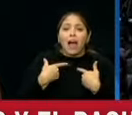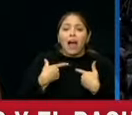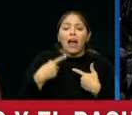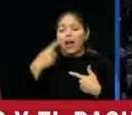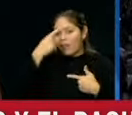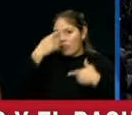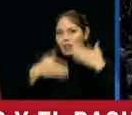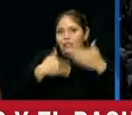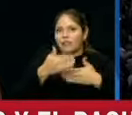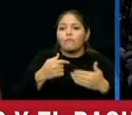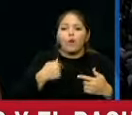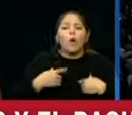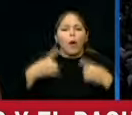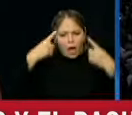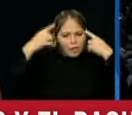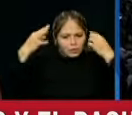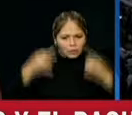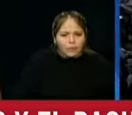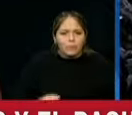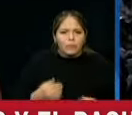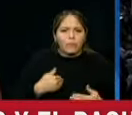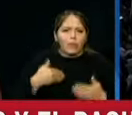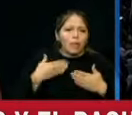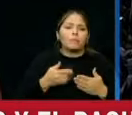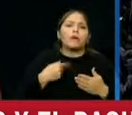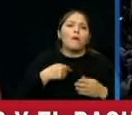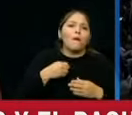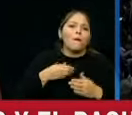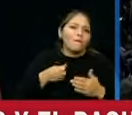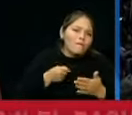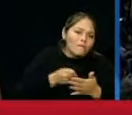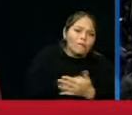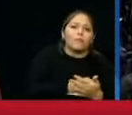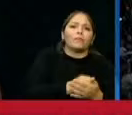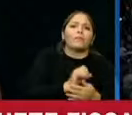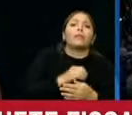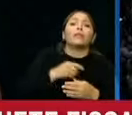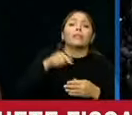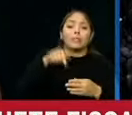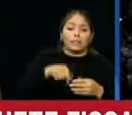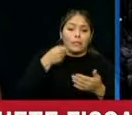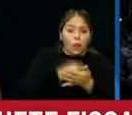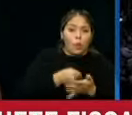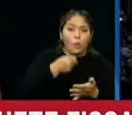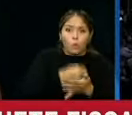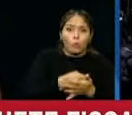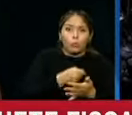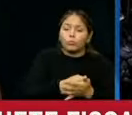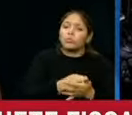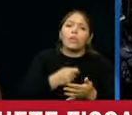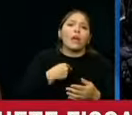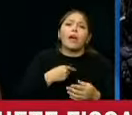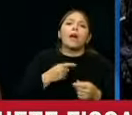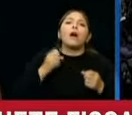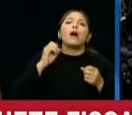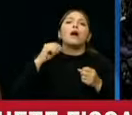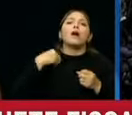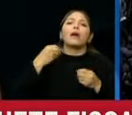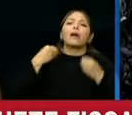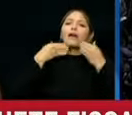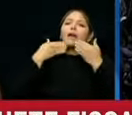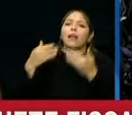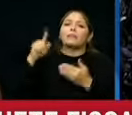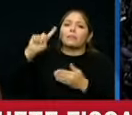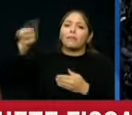capítulo por capítulo? Sí. Tiene que ser artículo por artículo y además, pero, inciso por inciso. Bueno, ¿pero por qué, Edu? Porque quieren barullo. Claro,